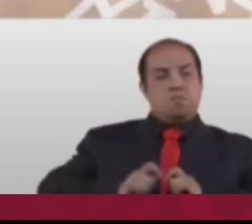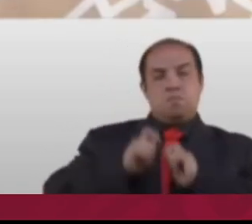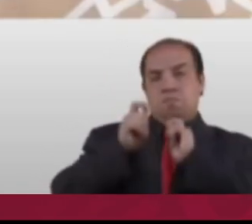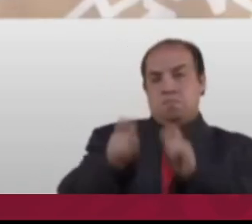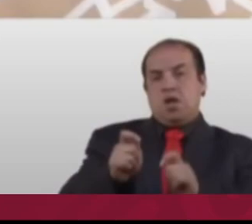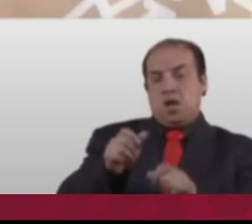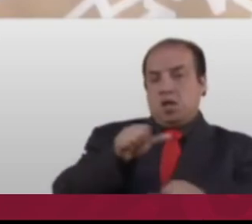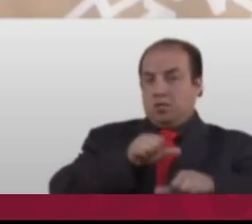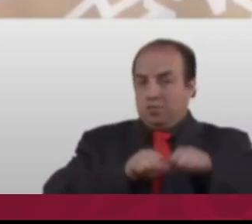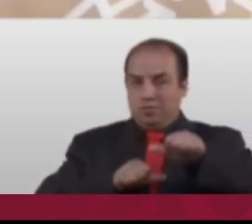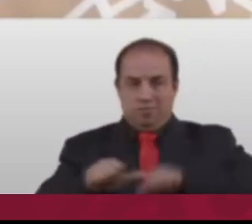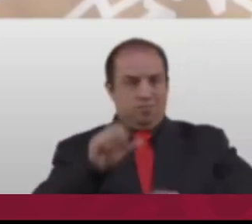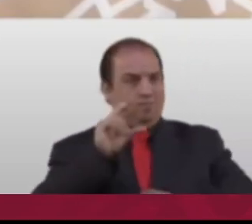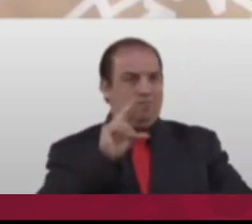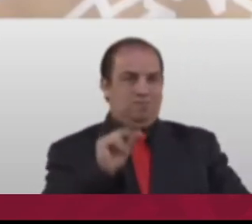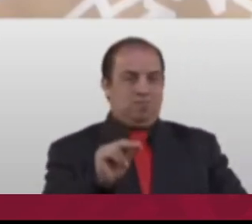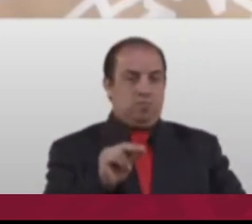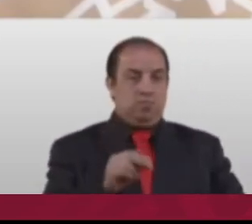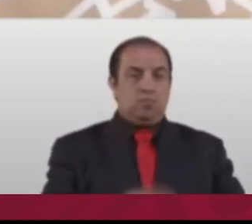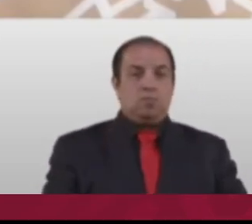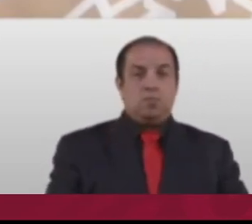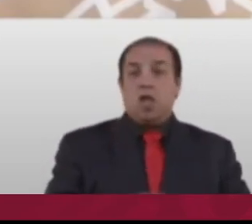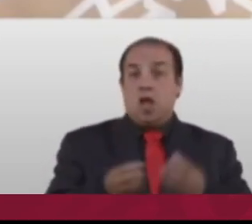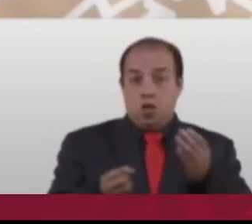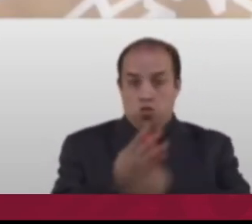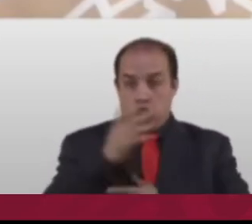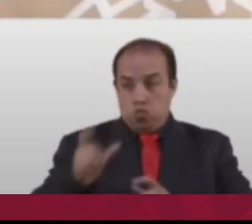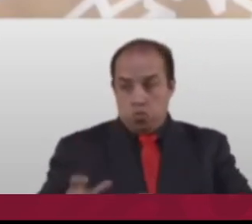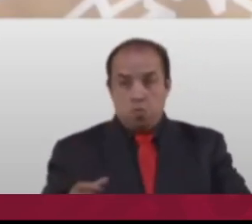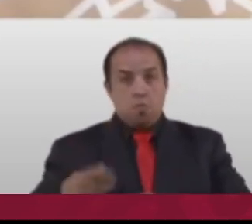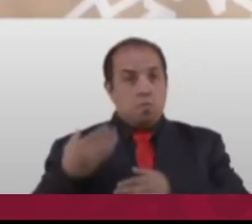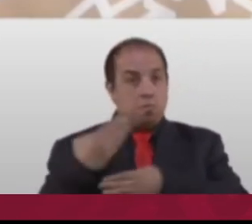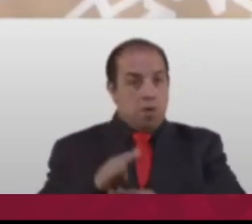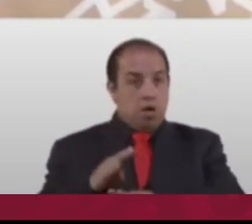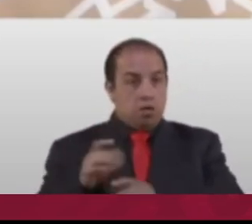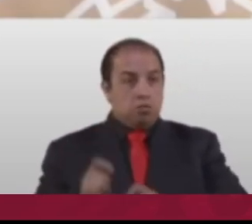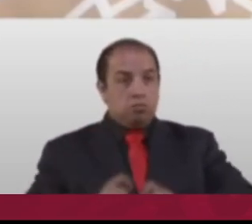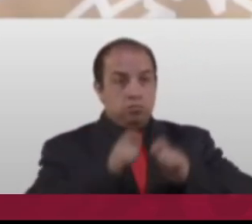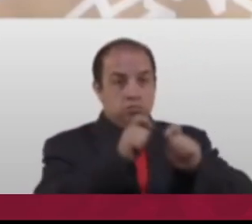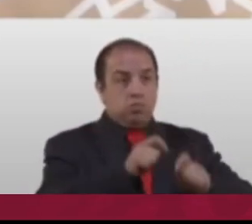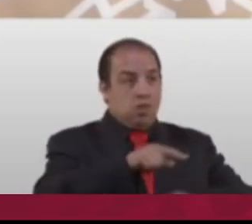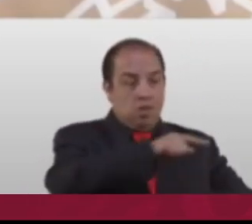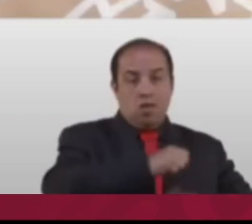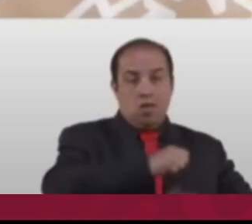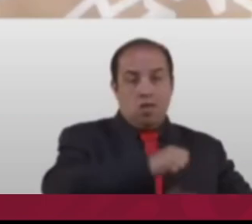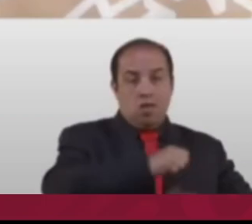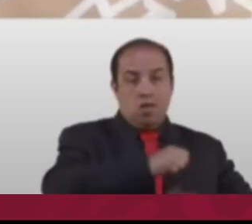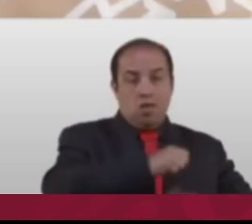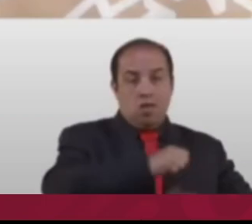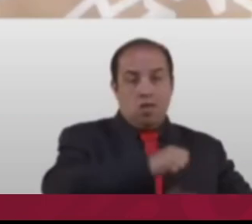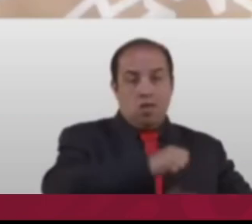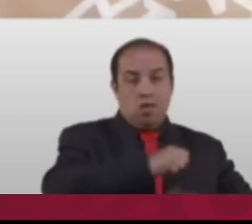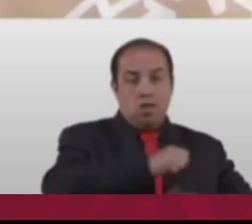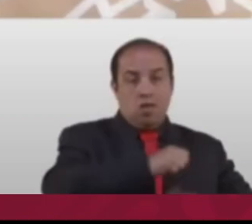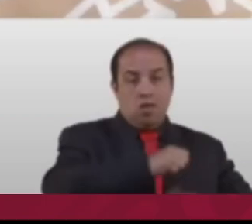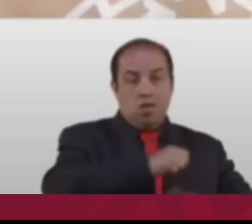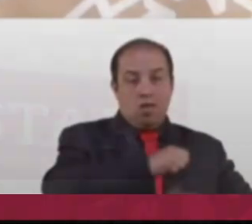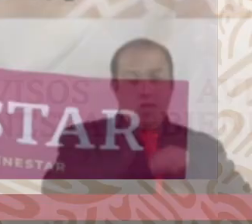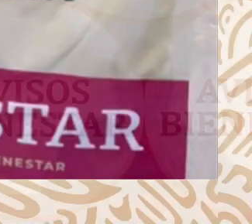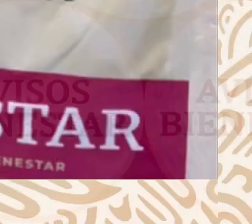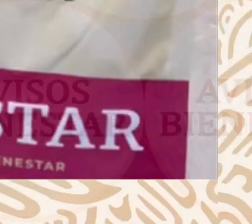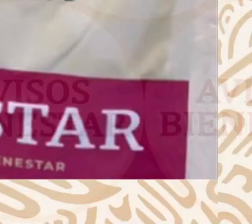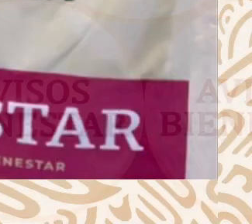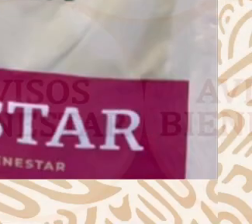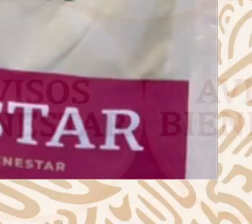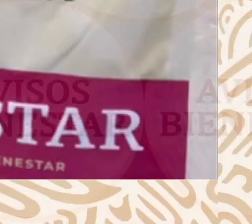en sustitución. No, es una entrega nueva y ellos mantienen su tarjeta. Adelante. Ok, amigos, bueno, pues esto fue